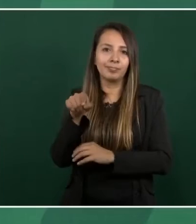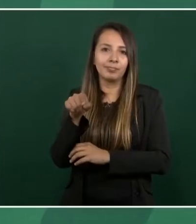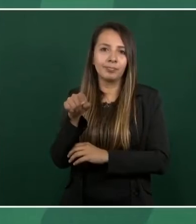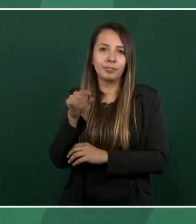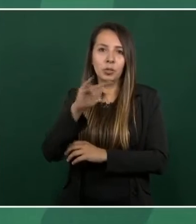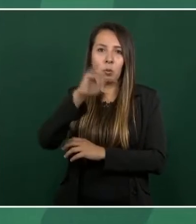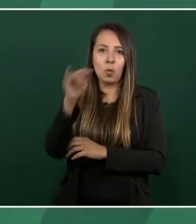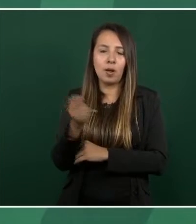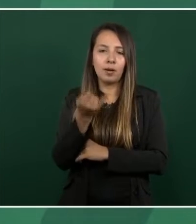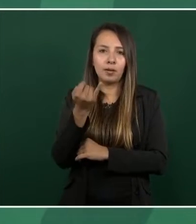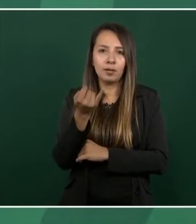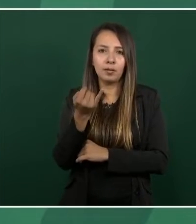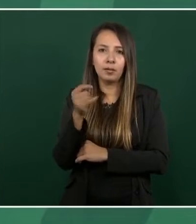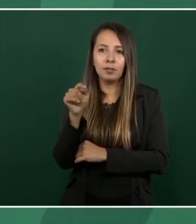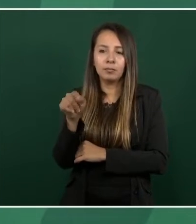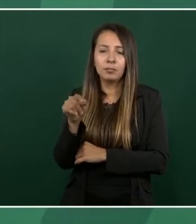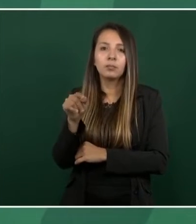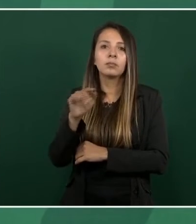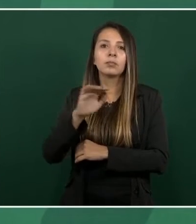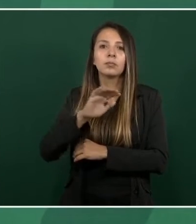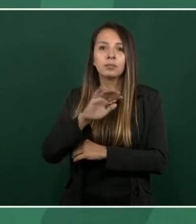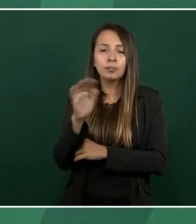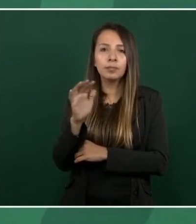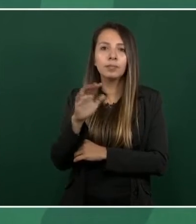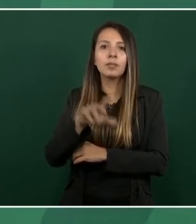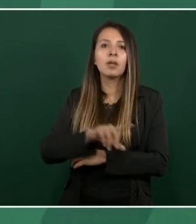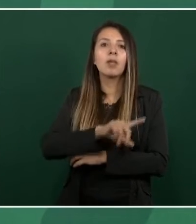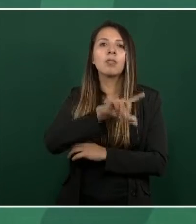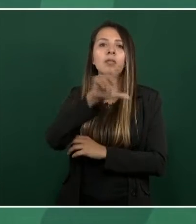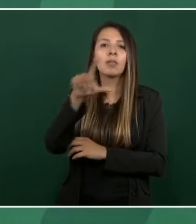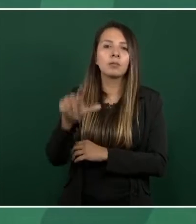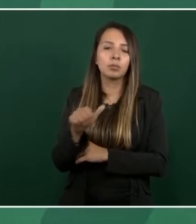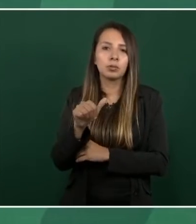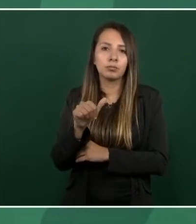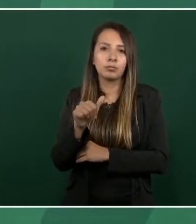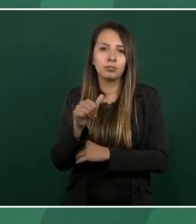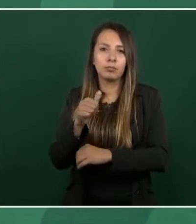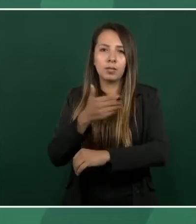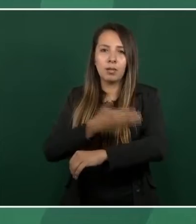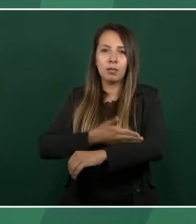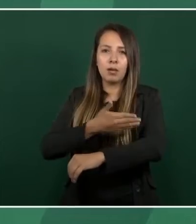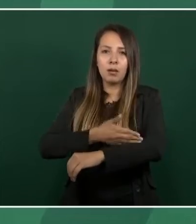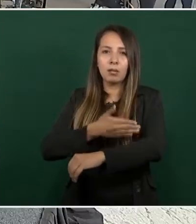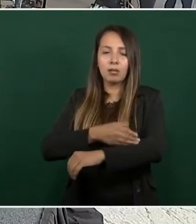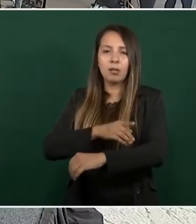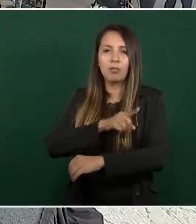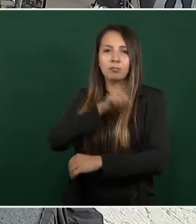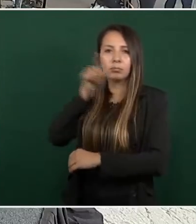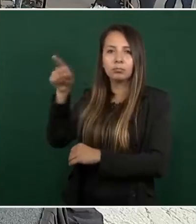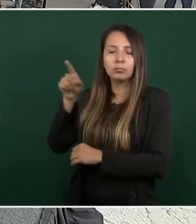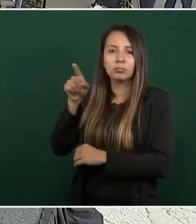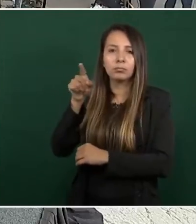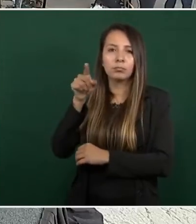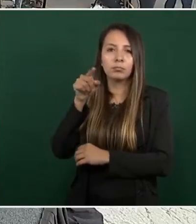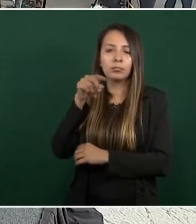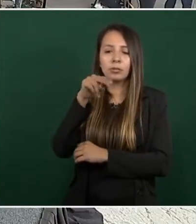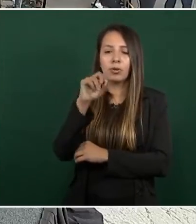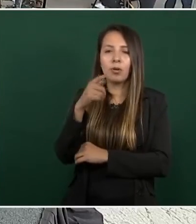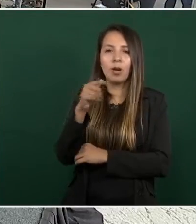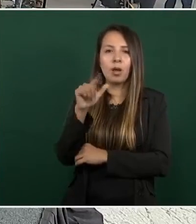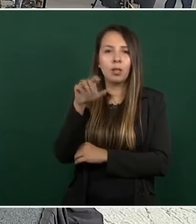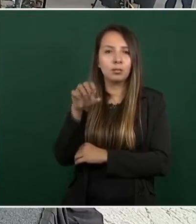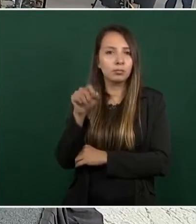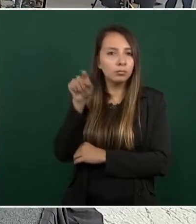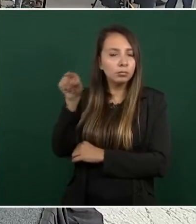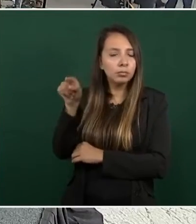en Tijuana y vamos después para la tarde, vamos a estar en Nogales haciendo exactamente